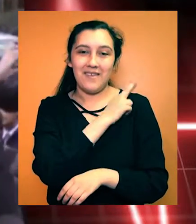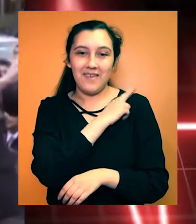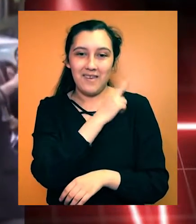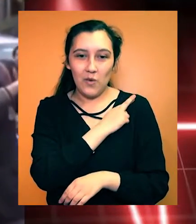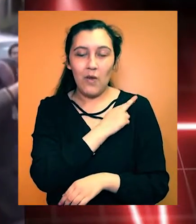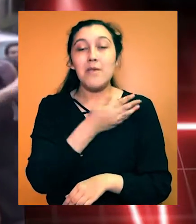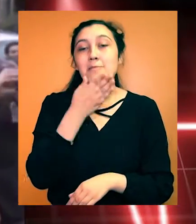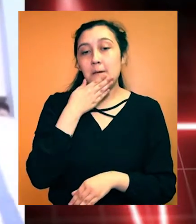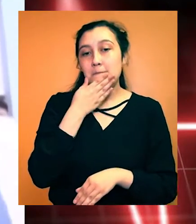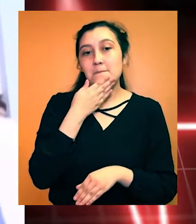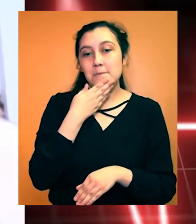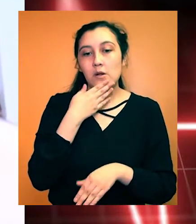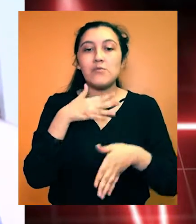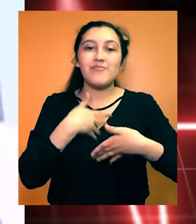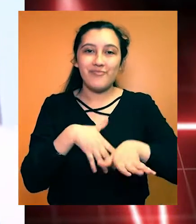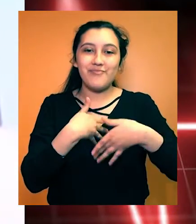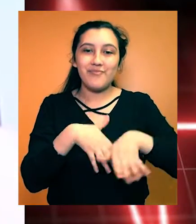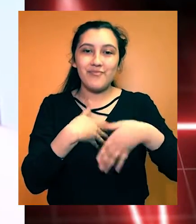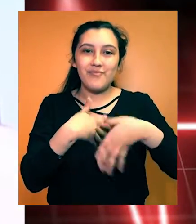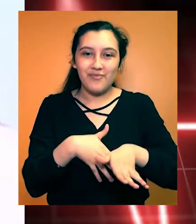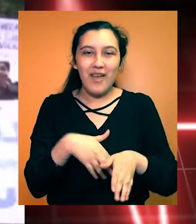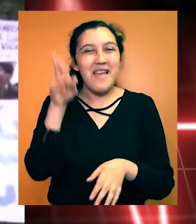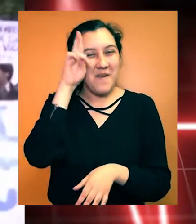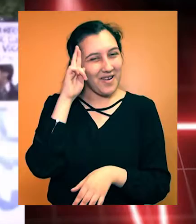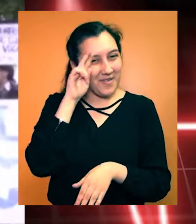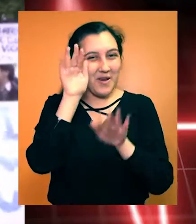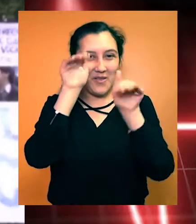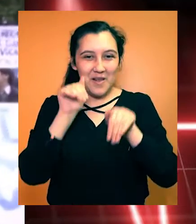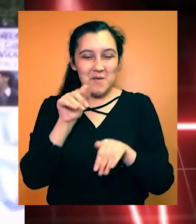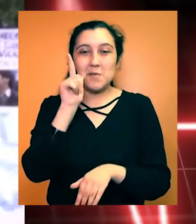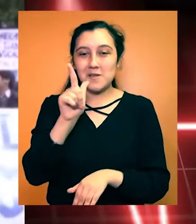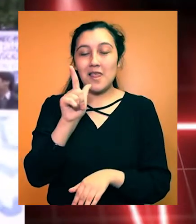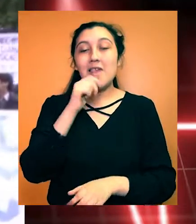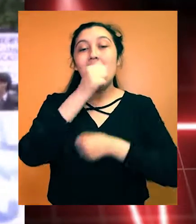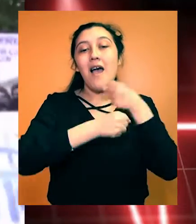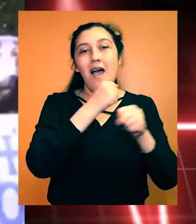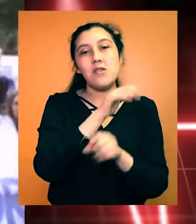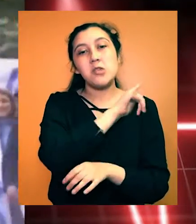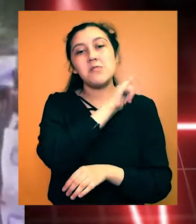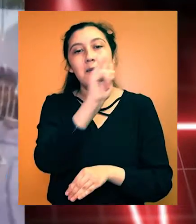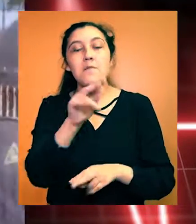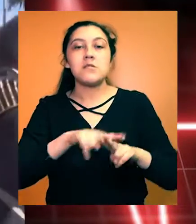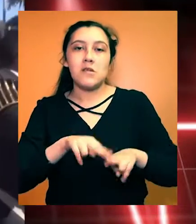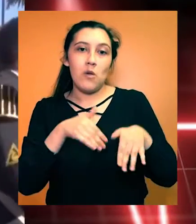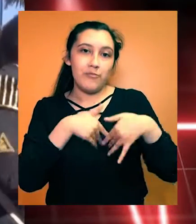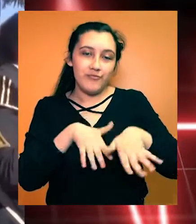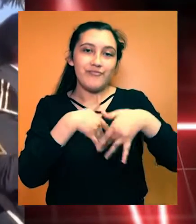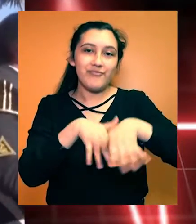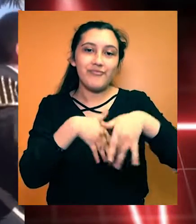que gatilló en un intenso movimiento, el que parece ser un déjà vu de lo que 7 años después se está